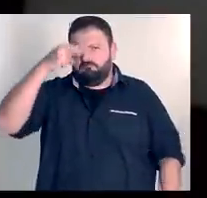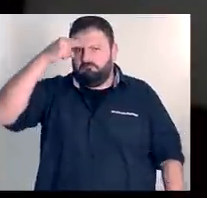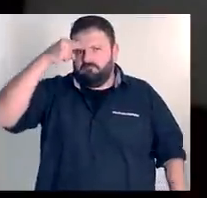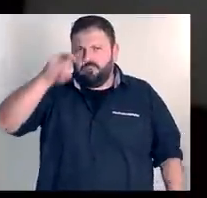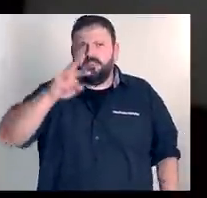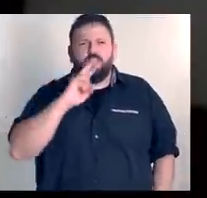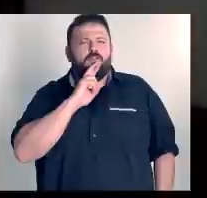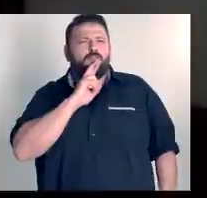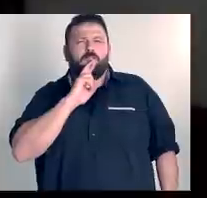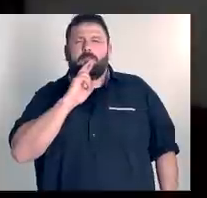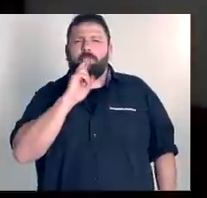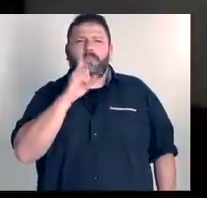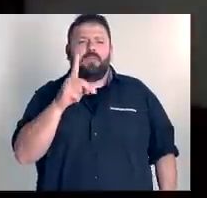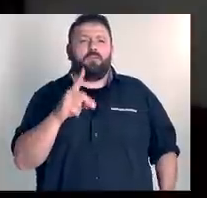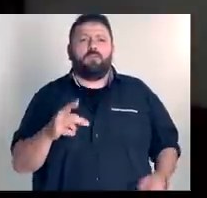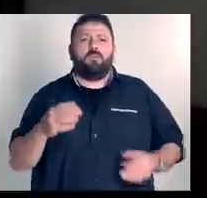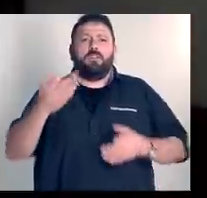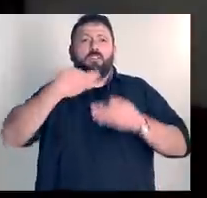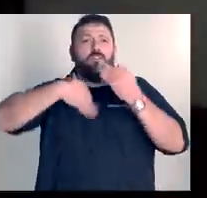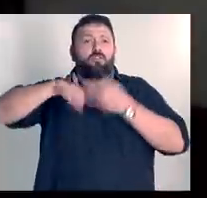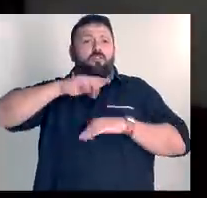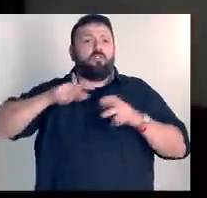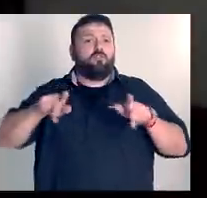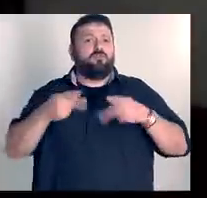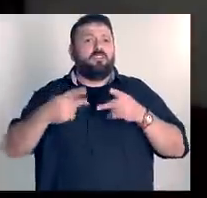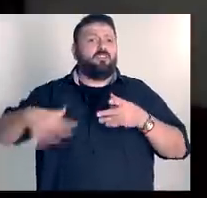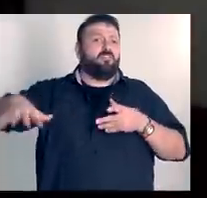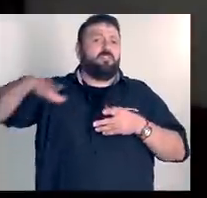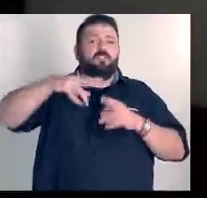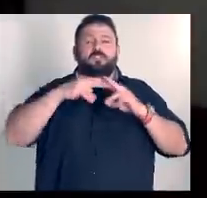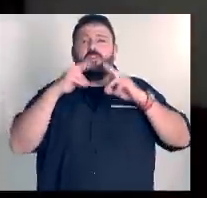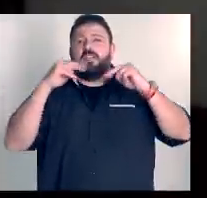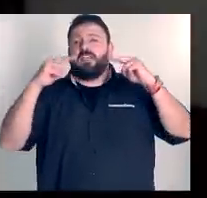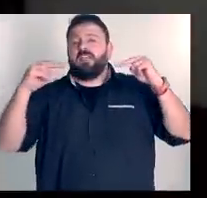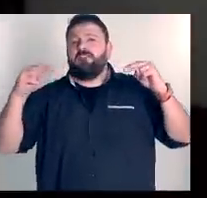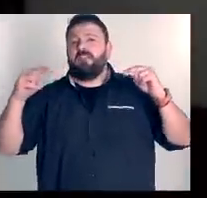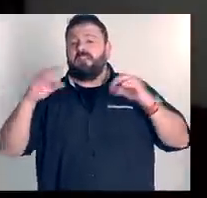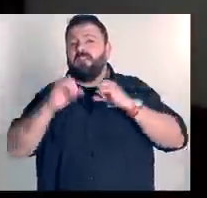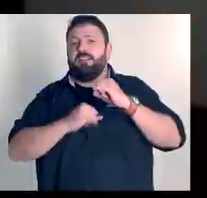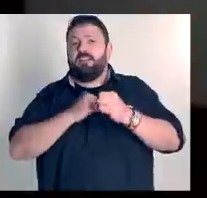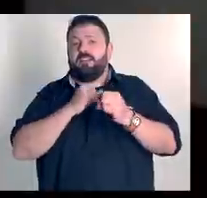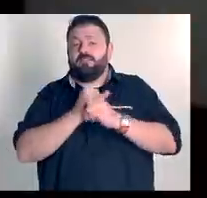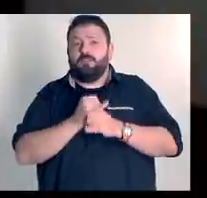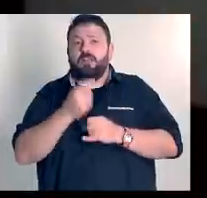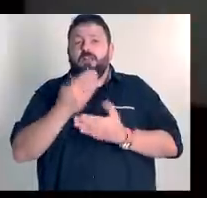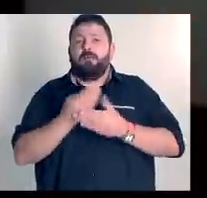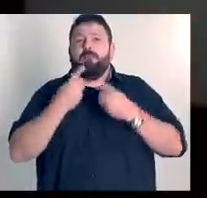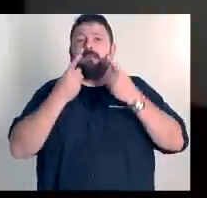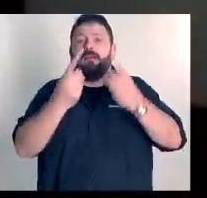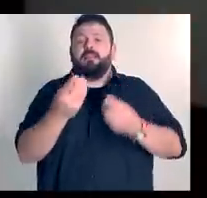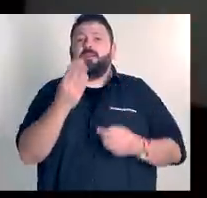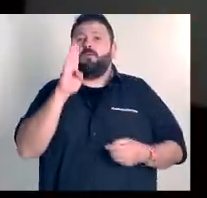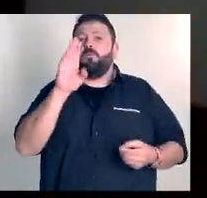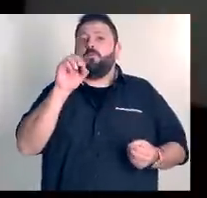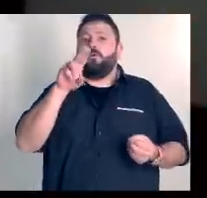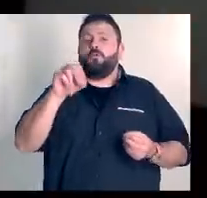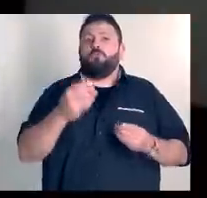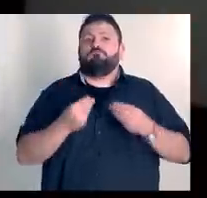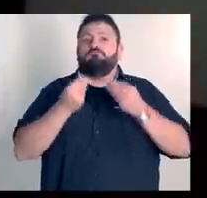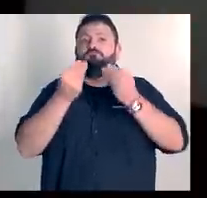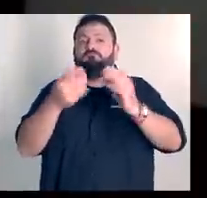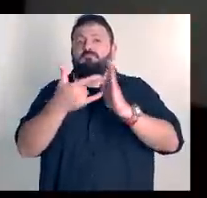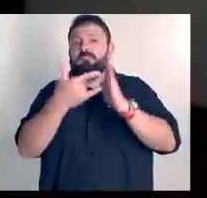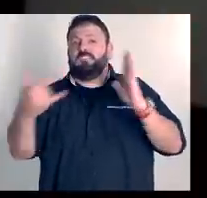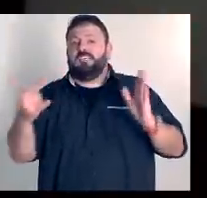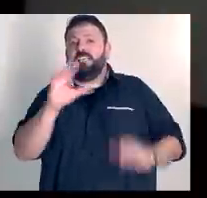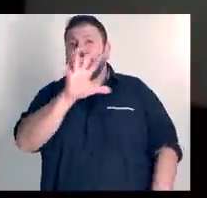mejores distribuidores a nivel internacional van a recibir un bono adicional de $500. Así